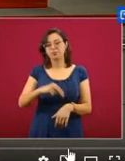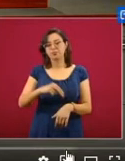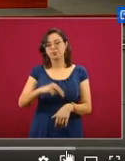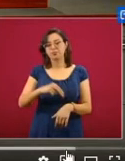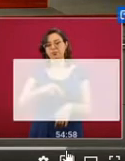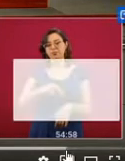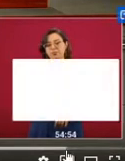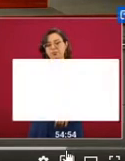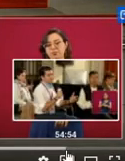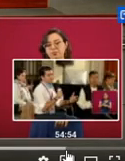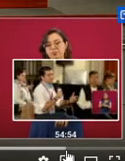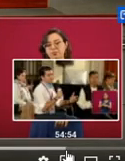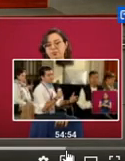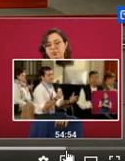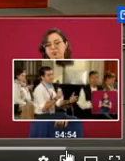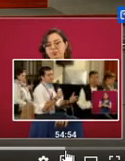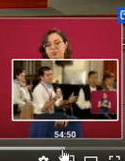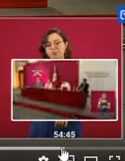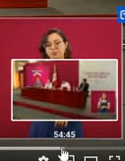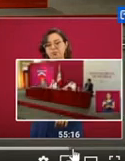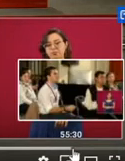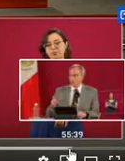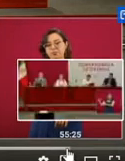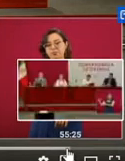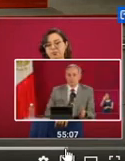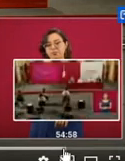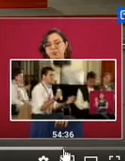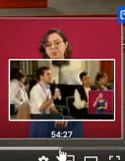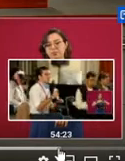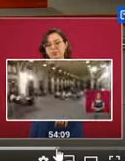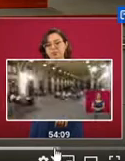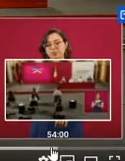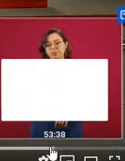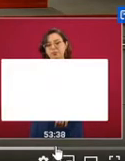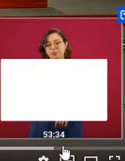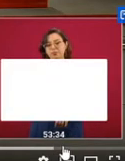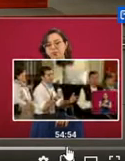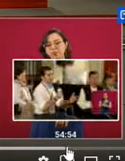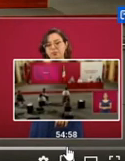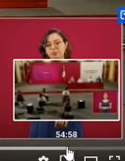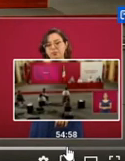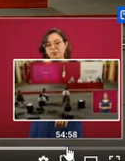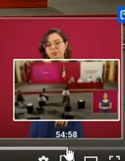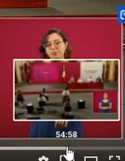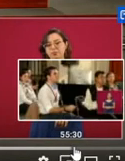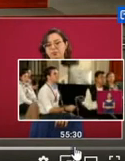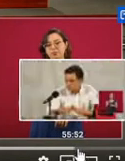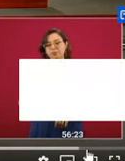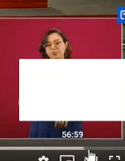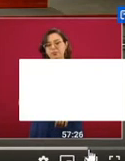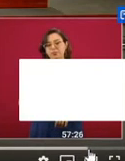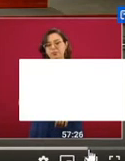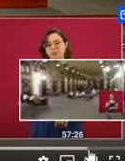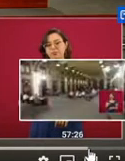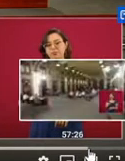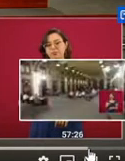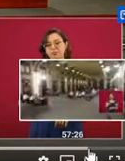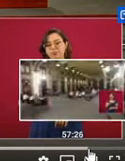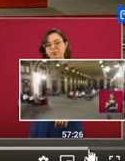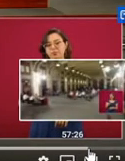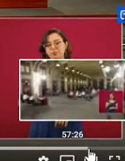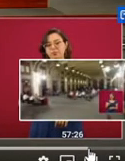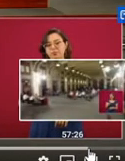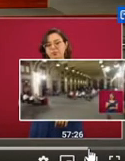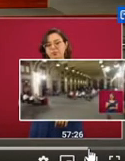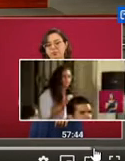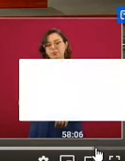trataron el tema, nuestra amiga y compañera Meme Yamel, youtuber, realizó